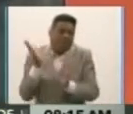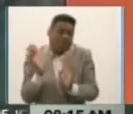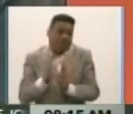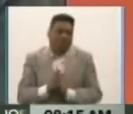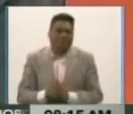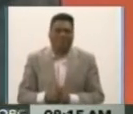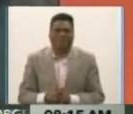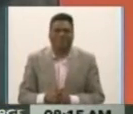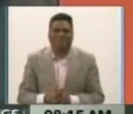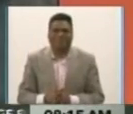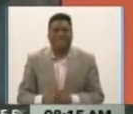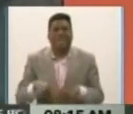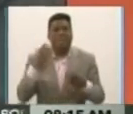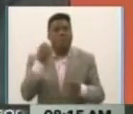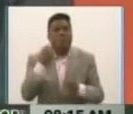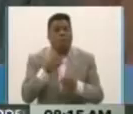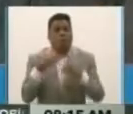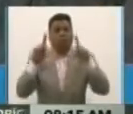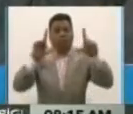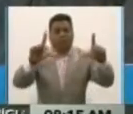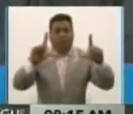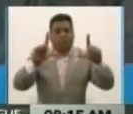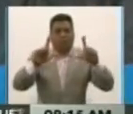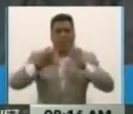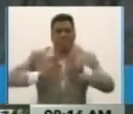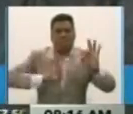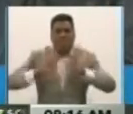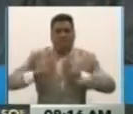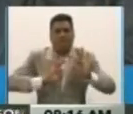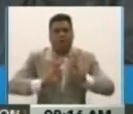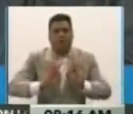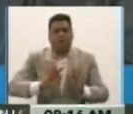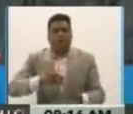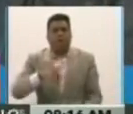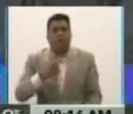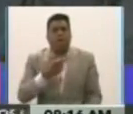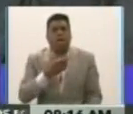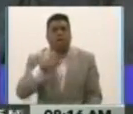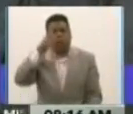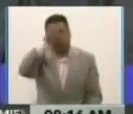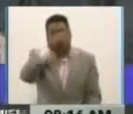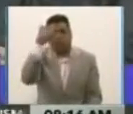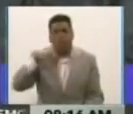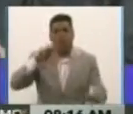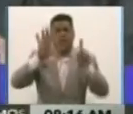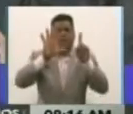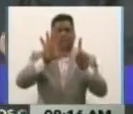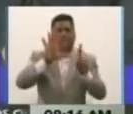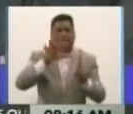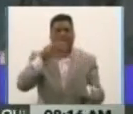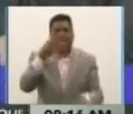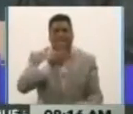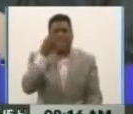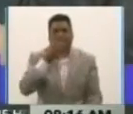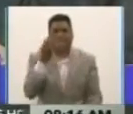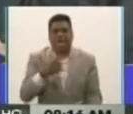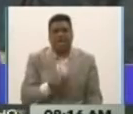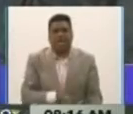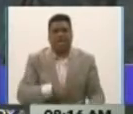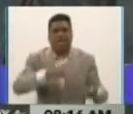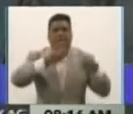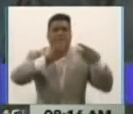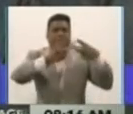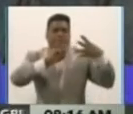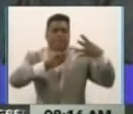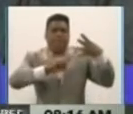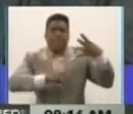Tenemos función el domingo a las 5 de la tarde. Es una obra además muy interesante, actuada por Aura Rivas, Francis Rueda, Luis Domingo